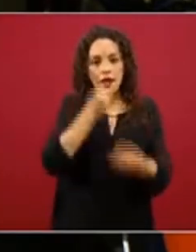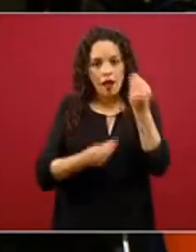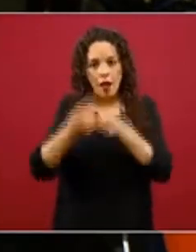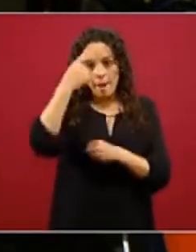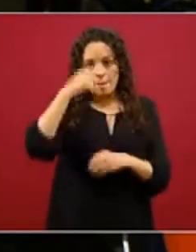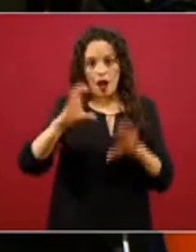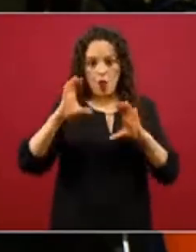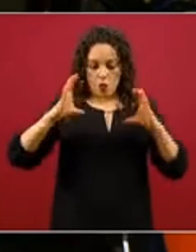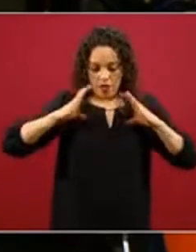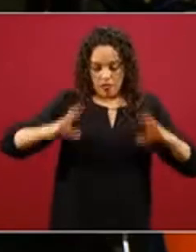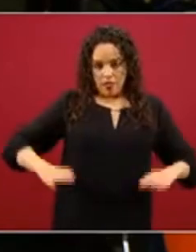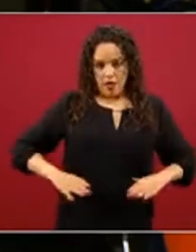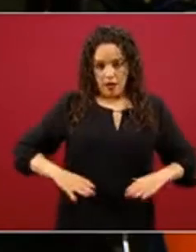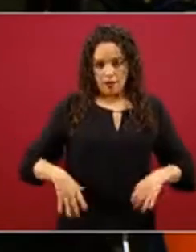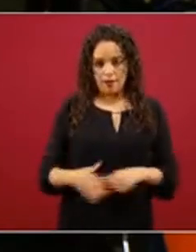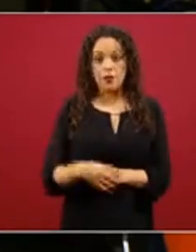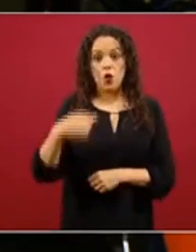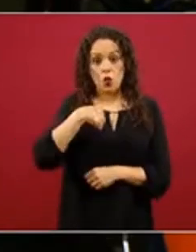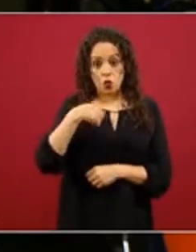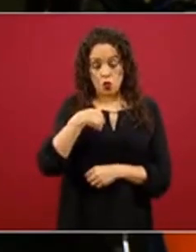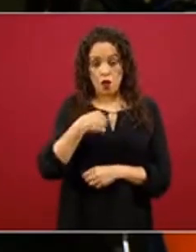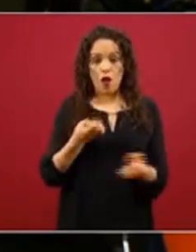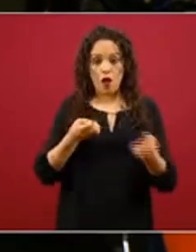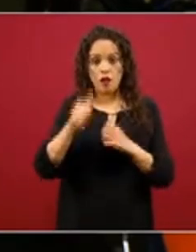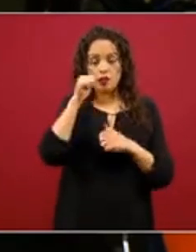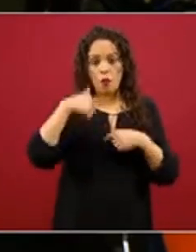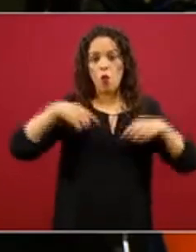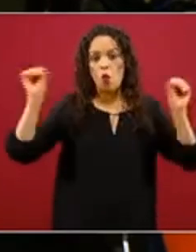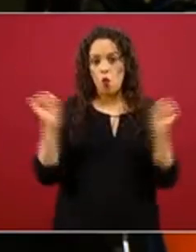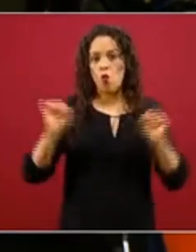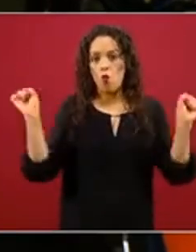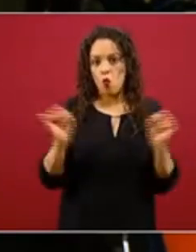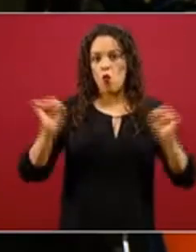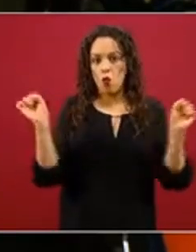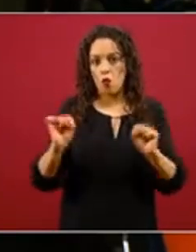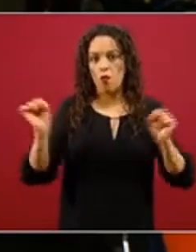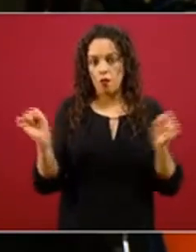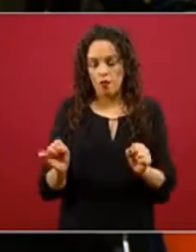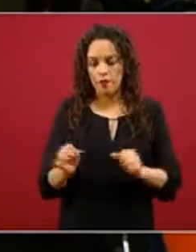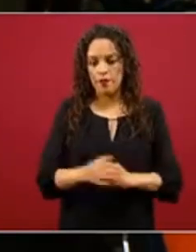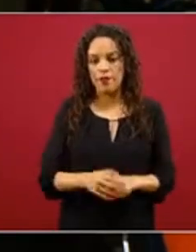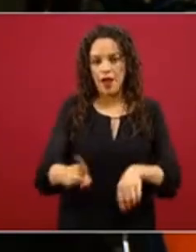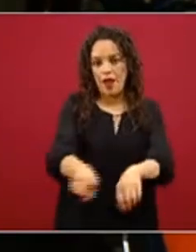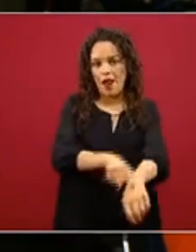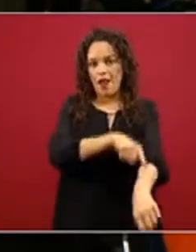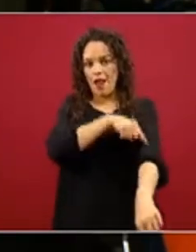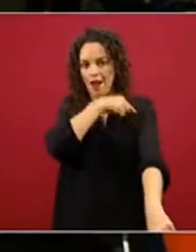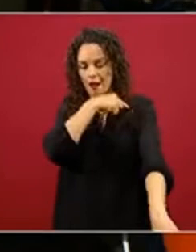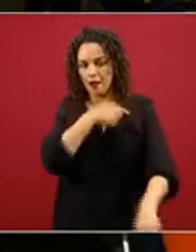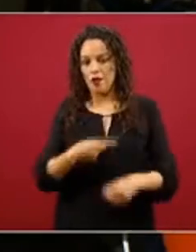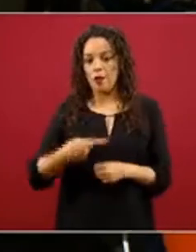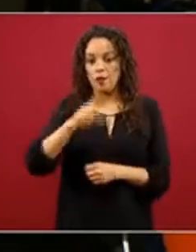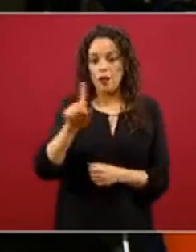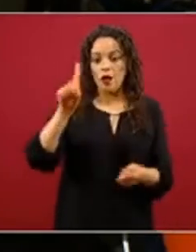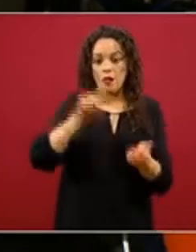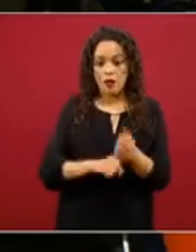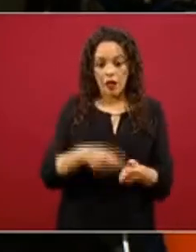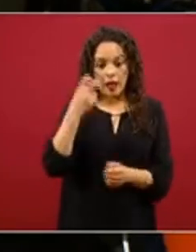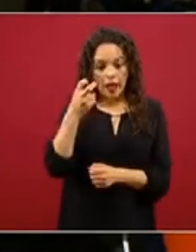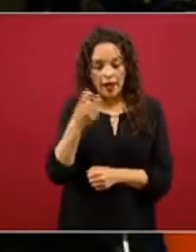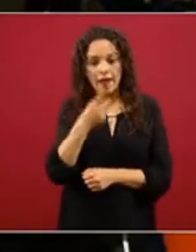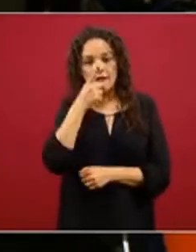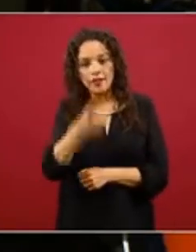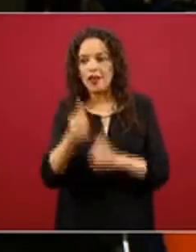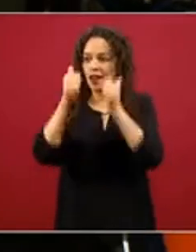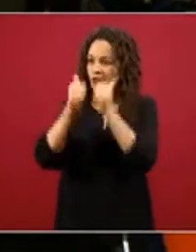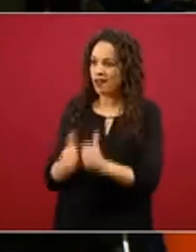particular, yo soy corredor, ¿no?, de larga distancia, y me tocó, cuando estábamos a mitad de todo este proceso de del confinamiento, del